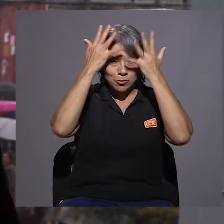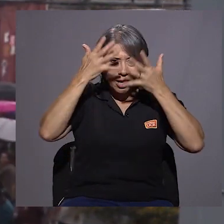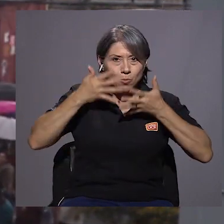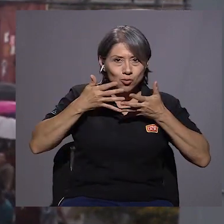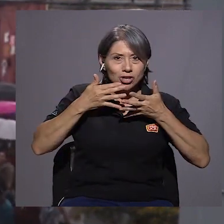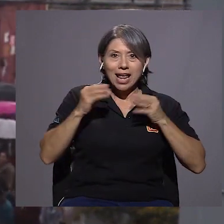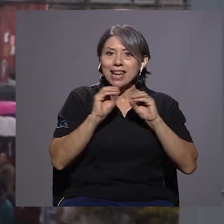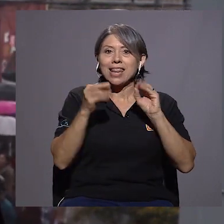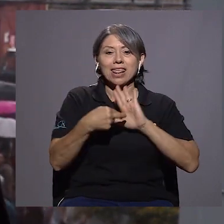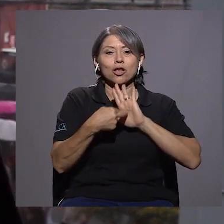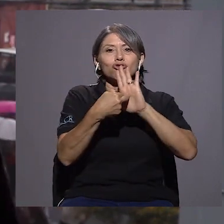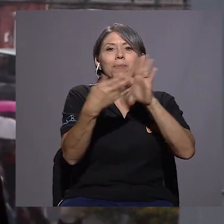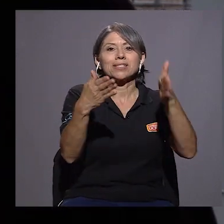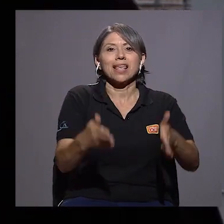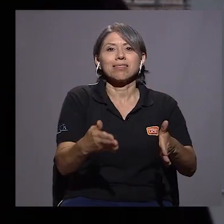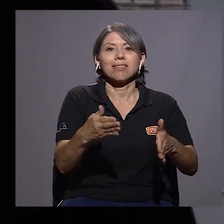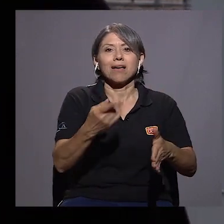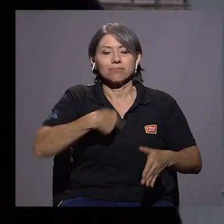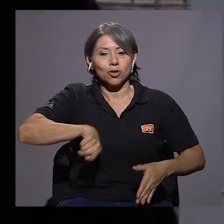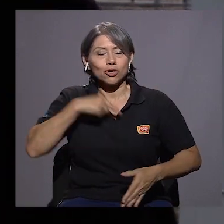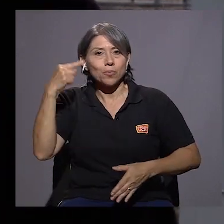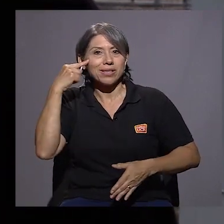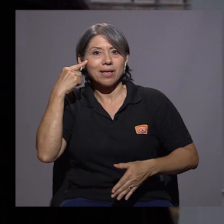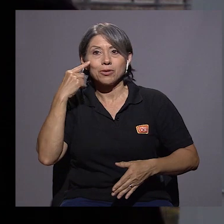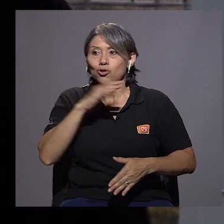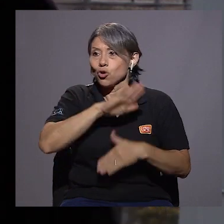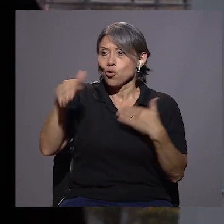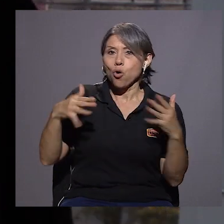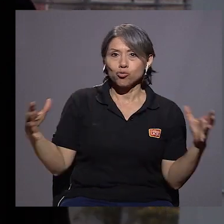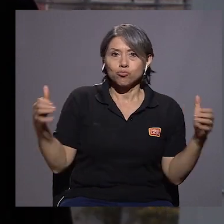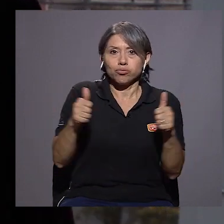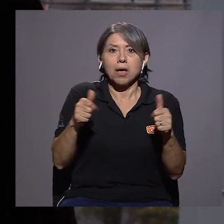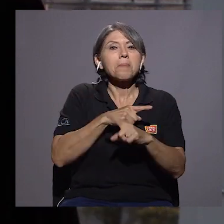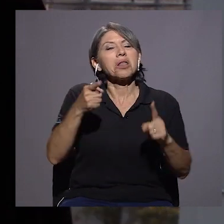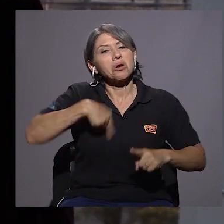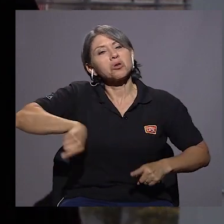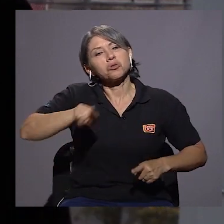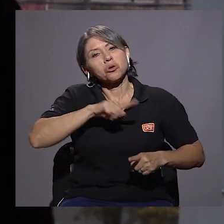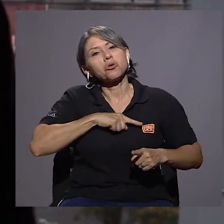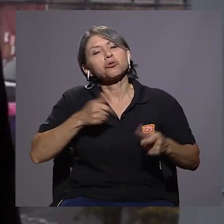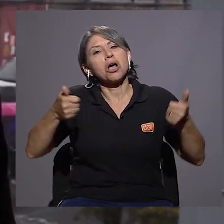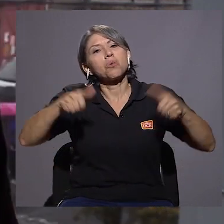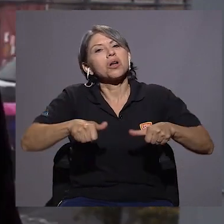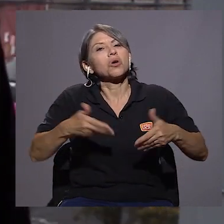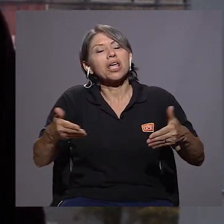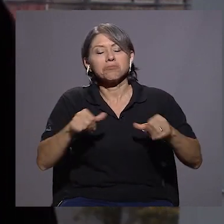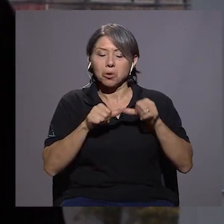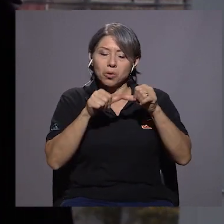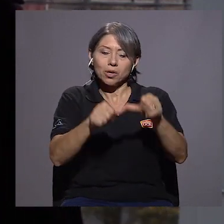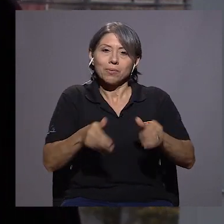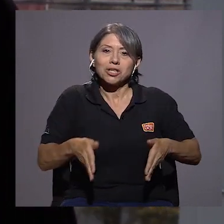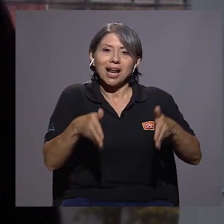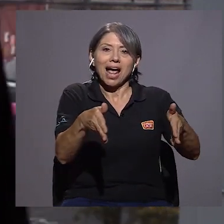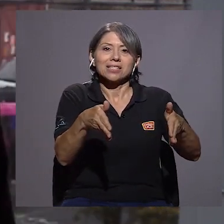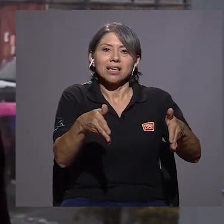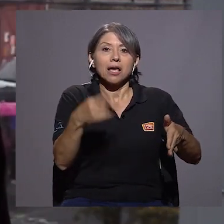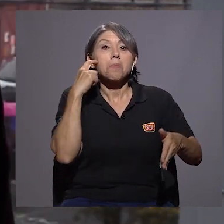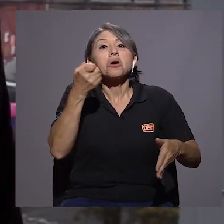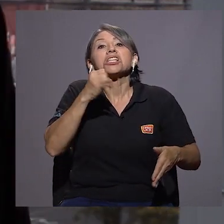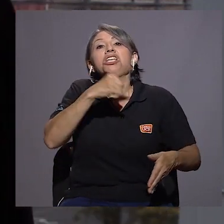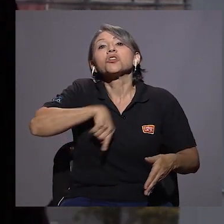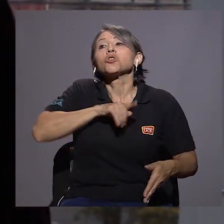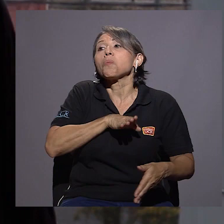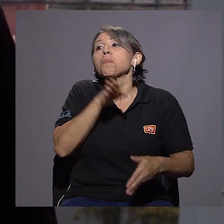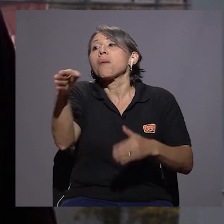representamos, porque si nos tocan a uno, nos tocan a todos. Sin embargo, llegamos al acuerdo de que dejábamos la calle, nos quedábamos en la calle, porque en Casa Presidencial, ¿qué nos